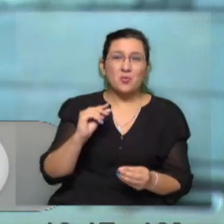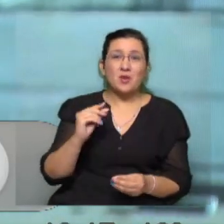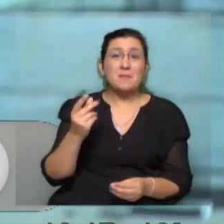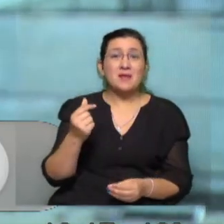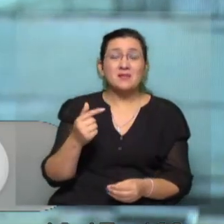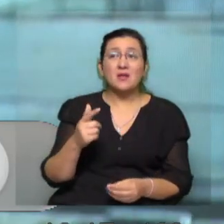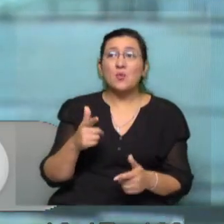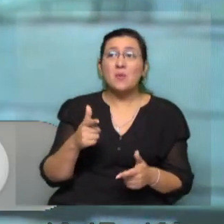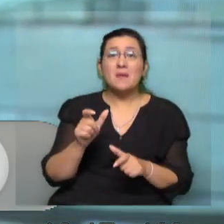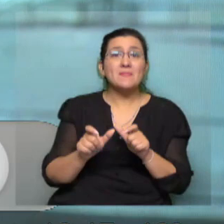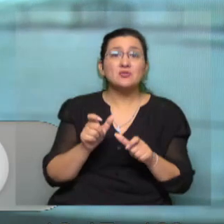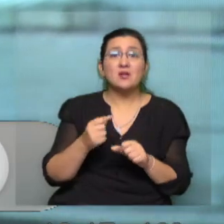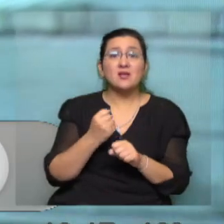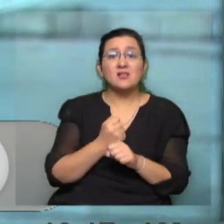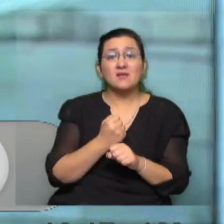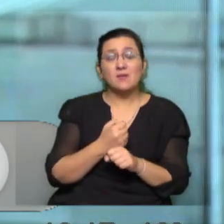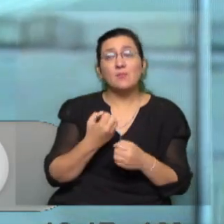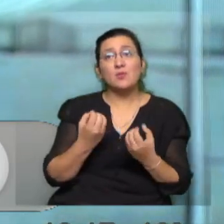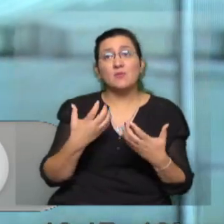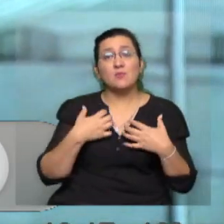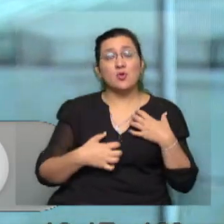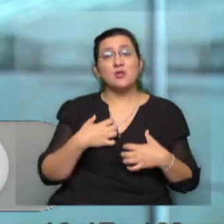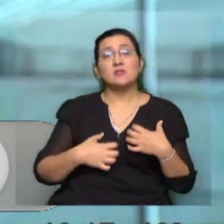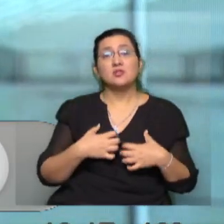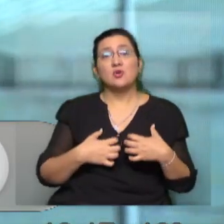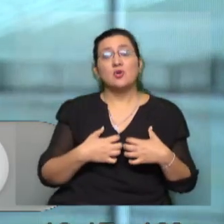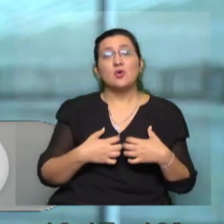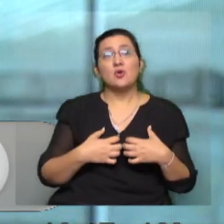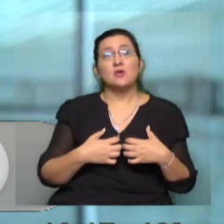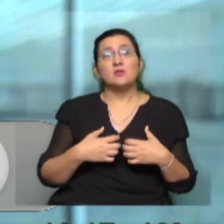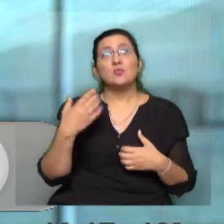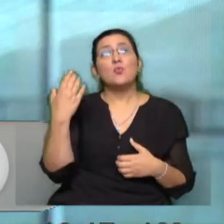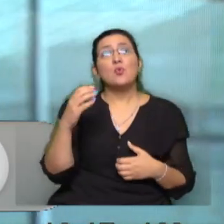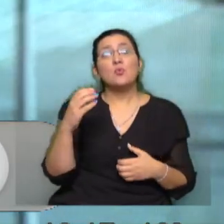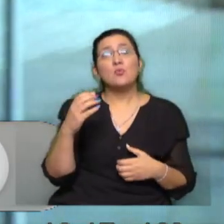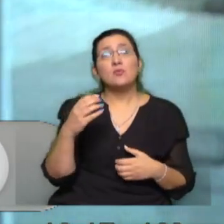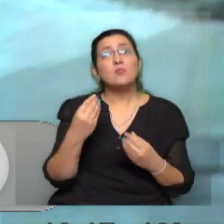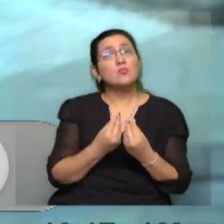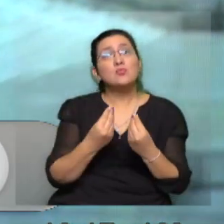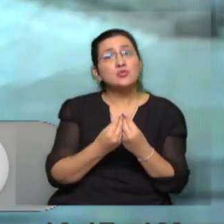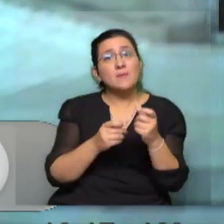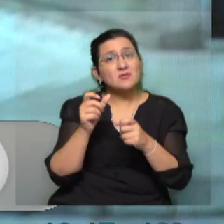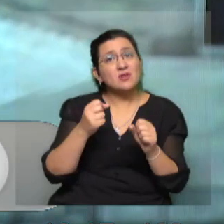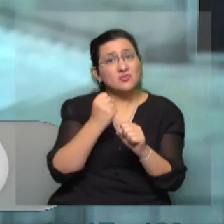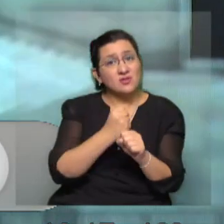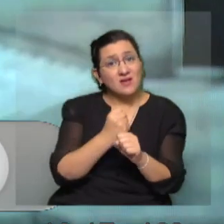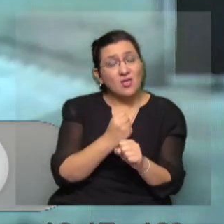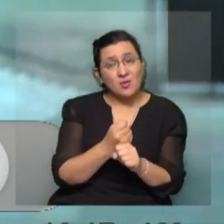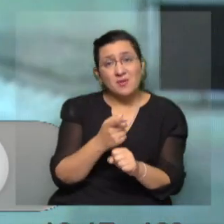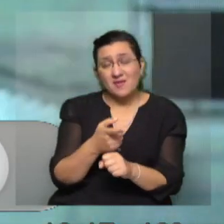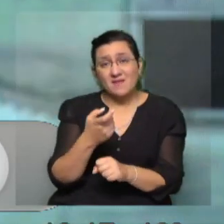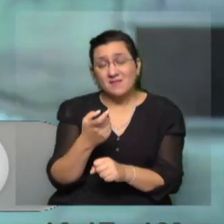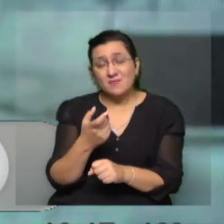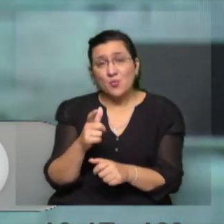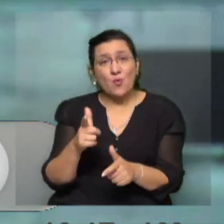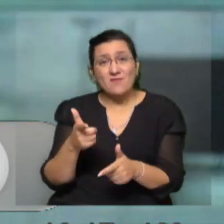gente que trabajaba, pues Progreso es un club de mucha gente trabajadora, y bueno, entonces nos hizo de que